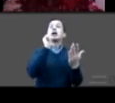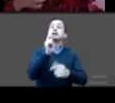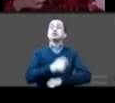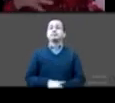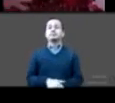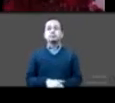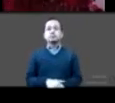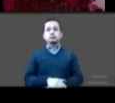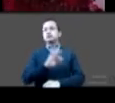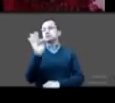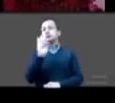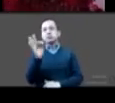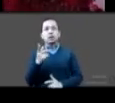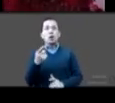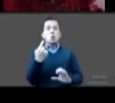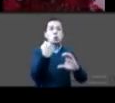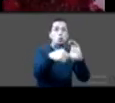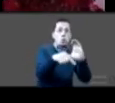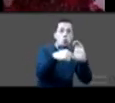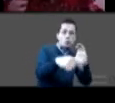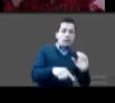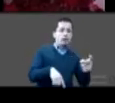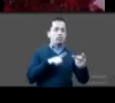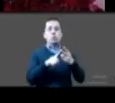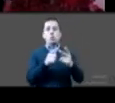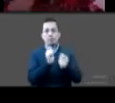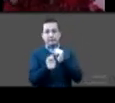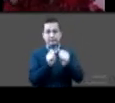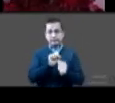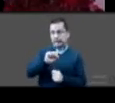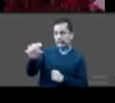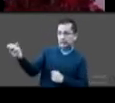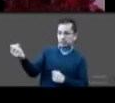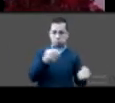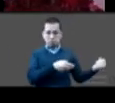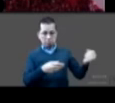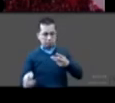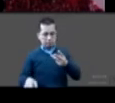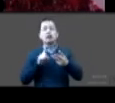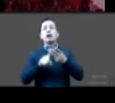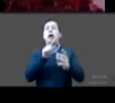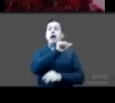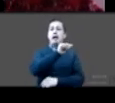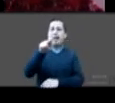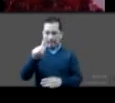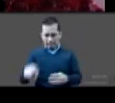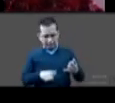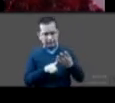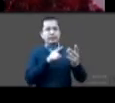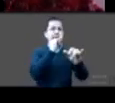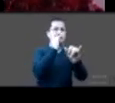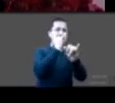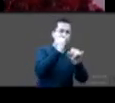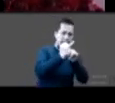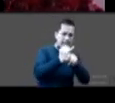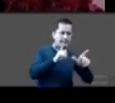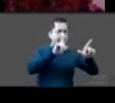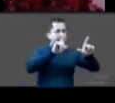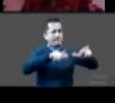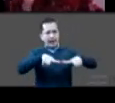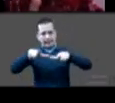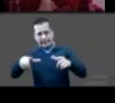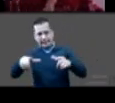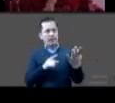correos electrónicos, mensajes telefónicos, redes, plataformas de internet, y a